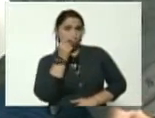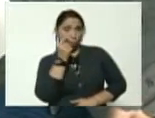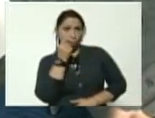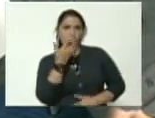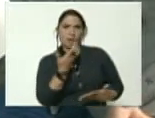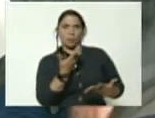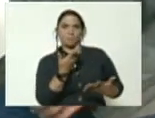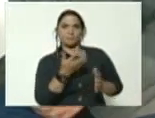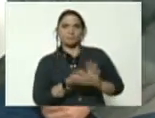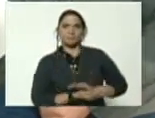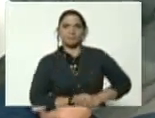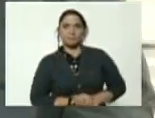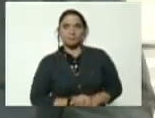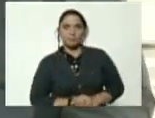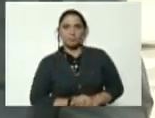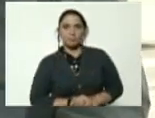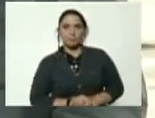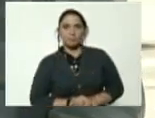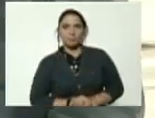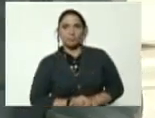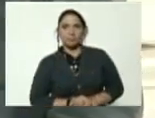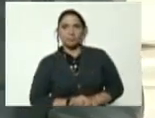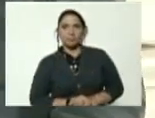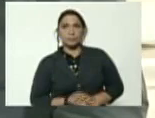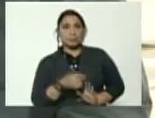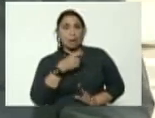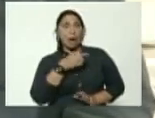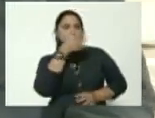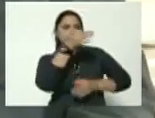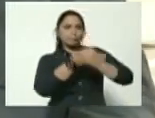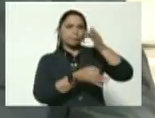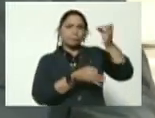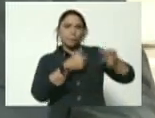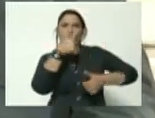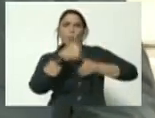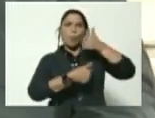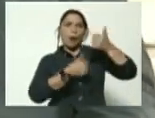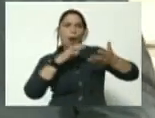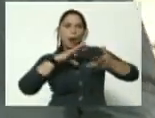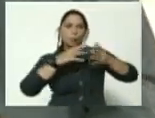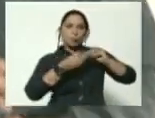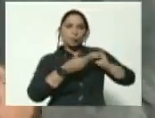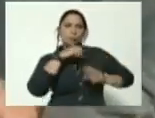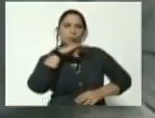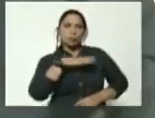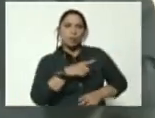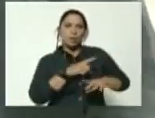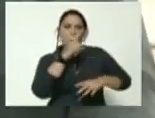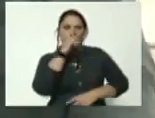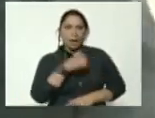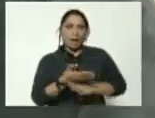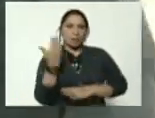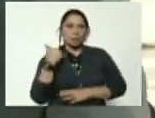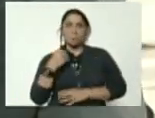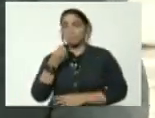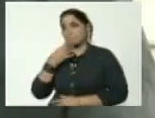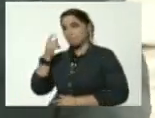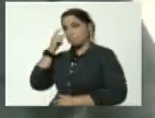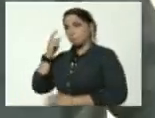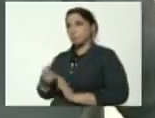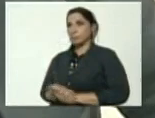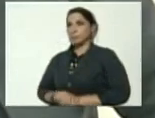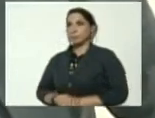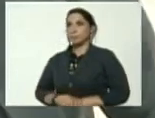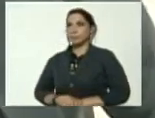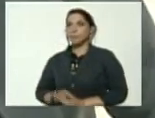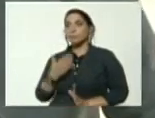hacer una semblanza para saber cuál es ese contexto histórico de la época. Hola, muy buenos días. Muchísimas